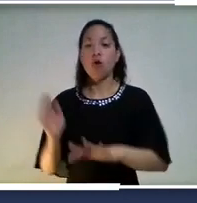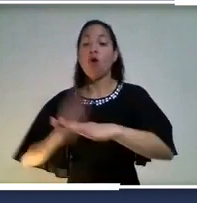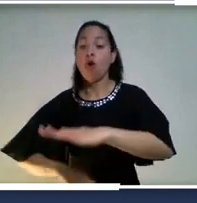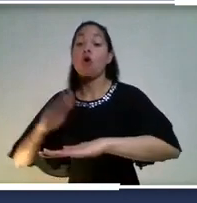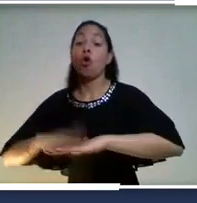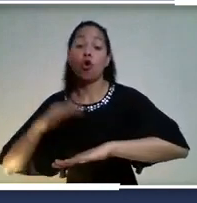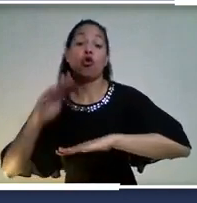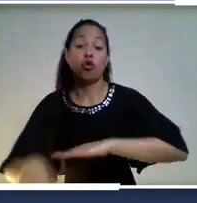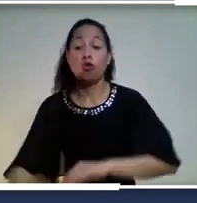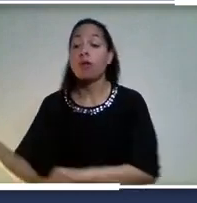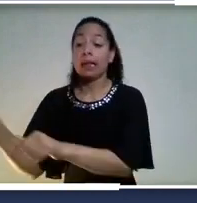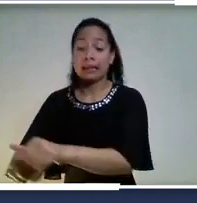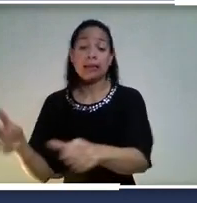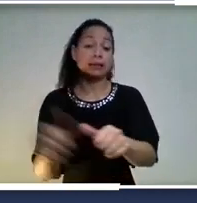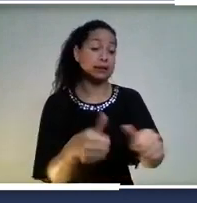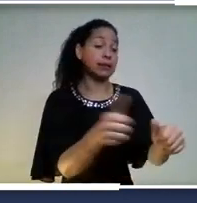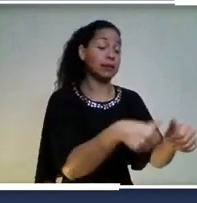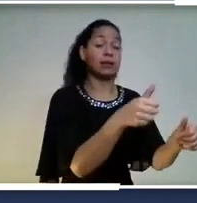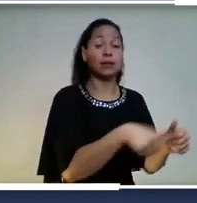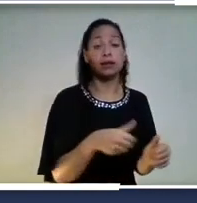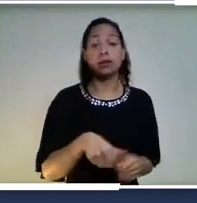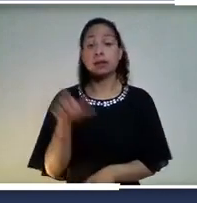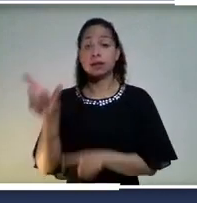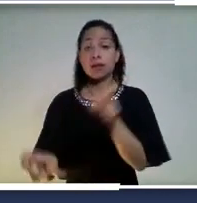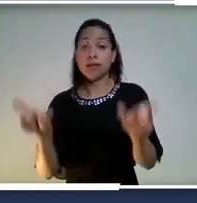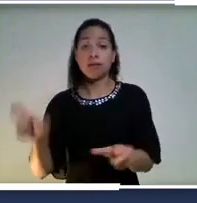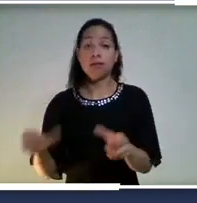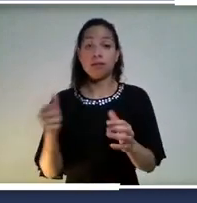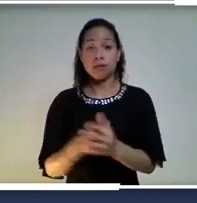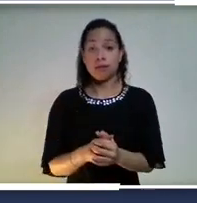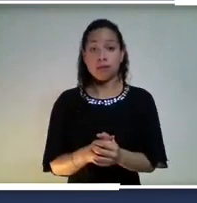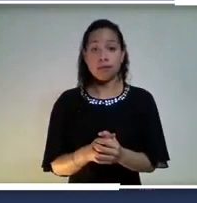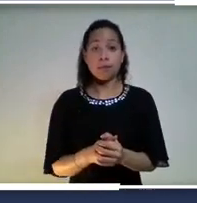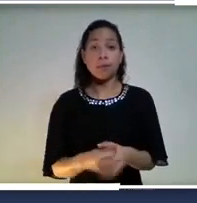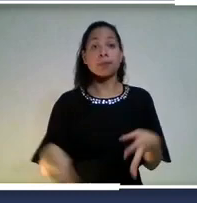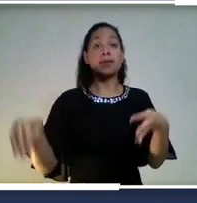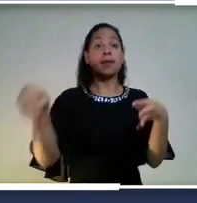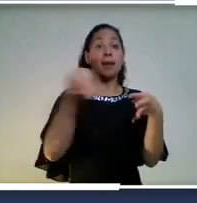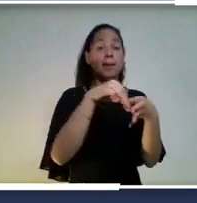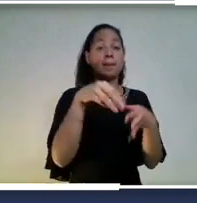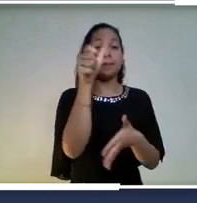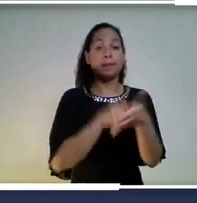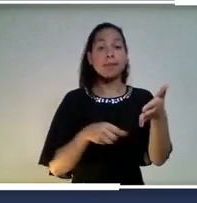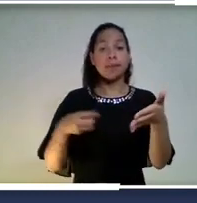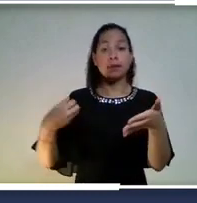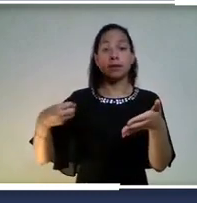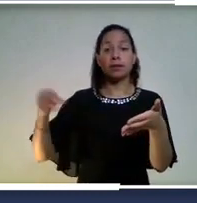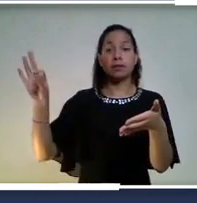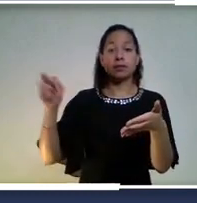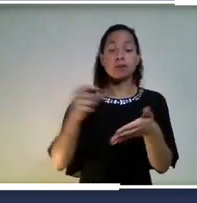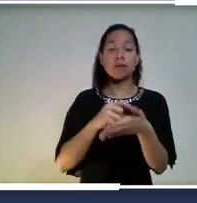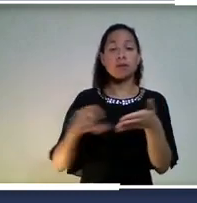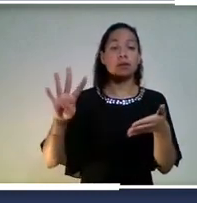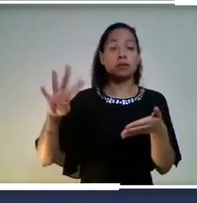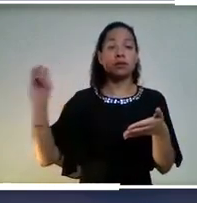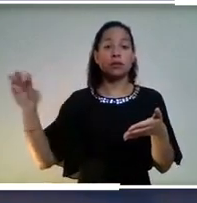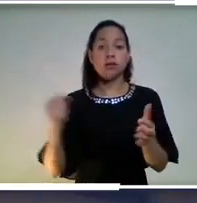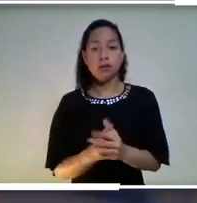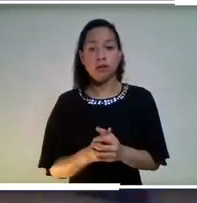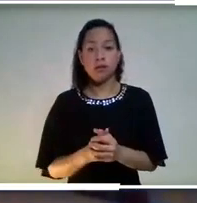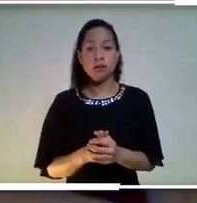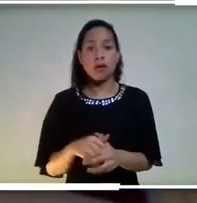de manera que como se arranca la cizaña y se quema en el juego así será en el fin de este